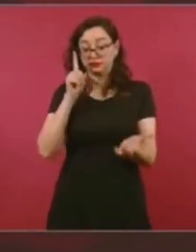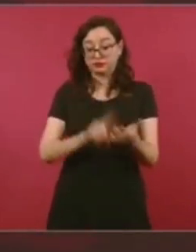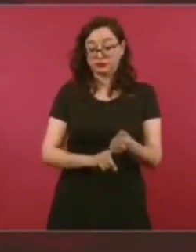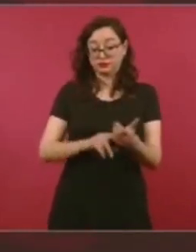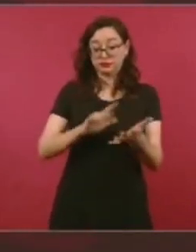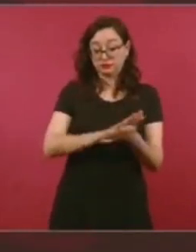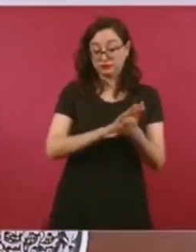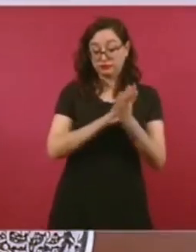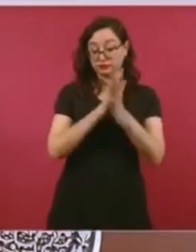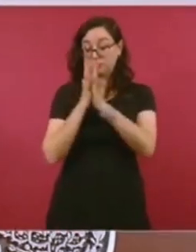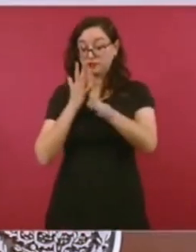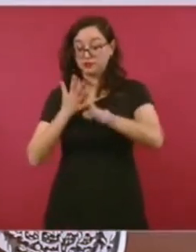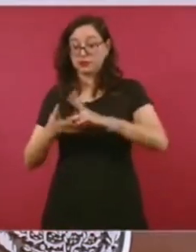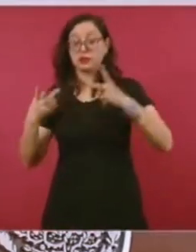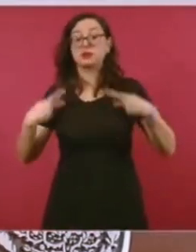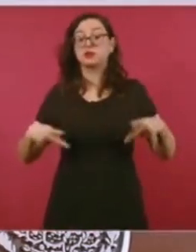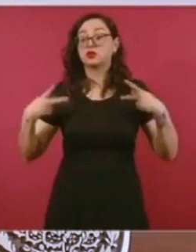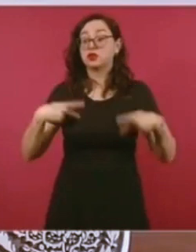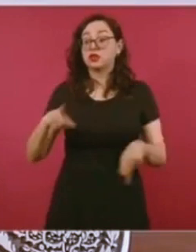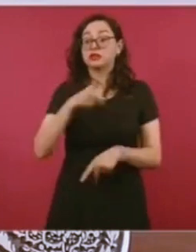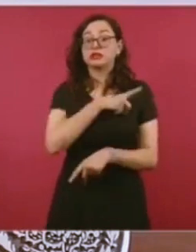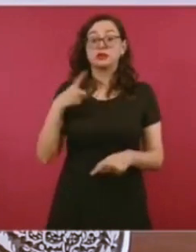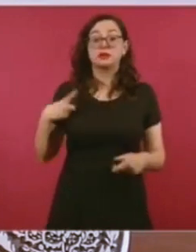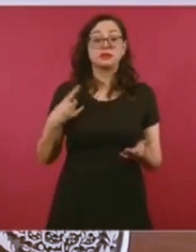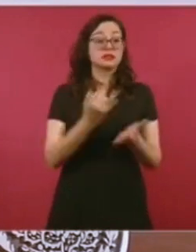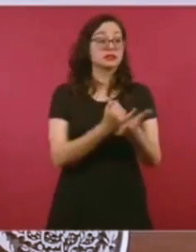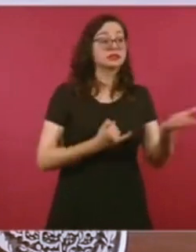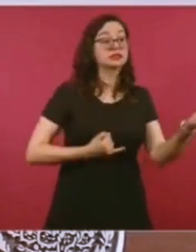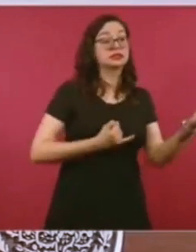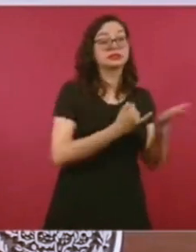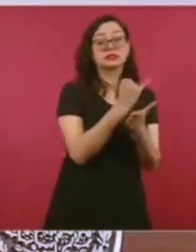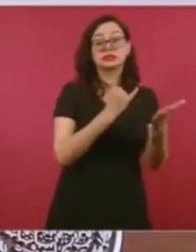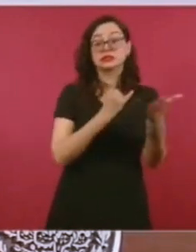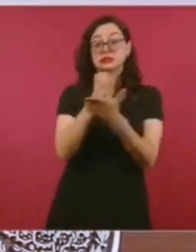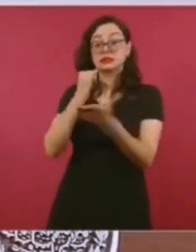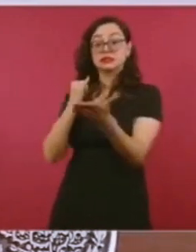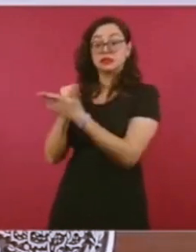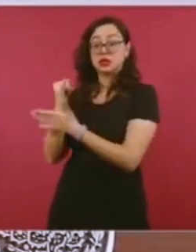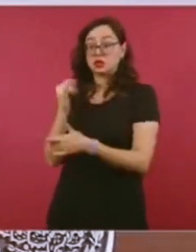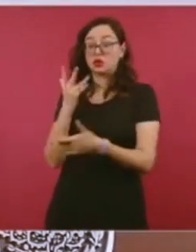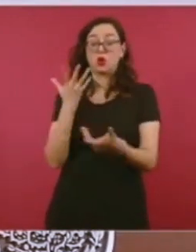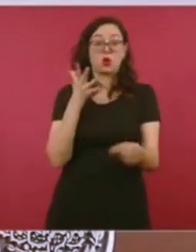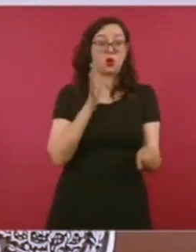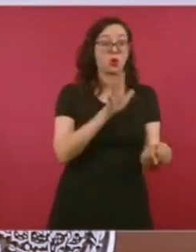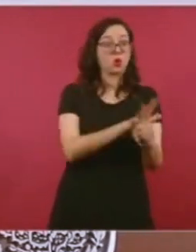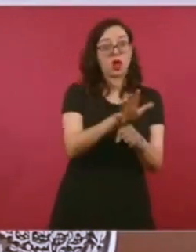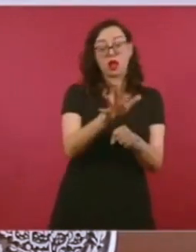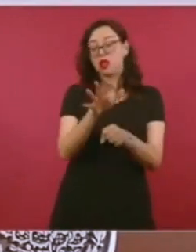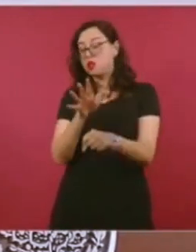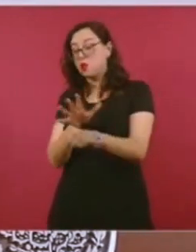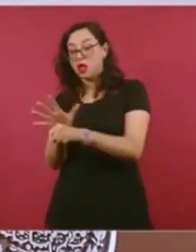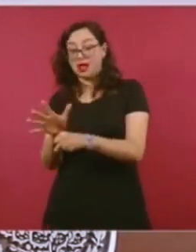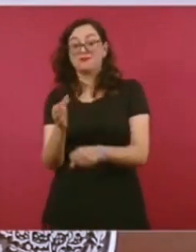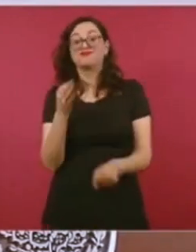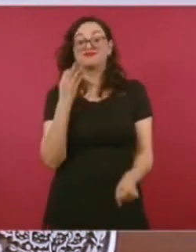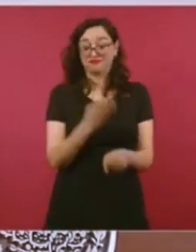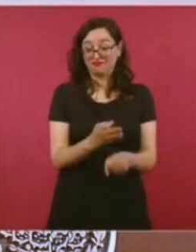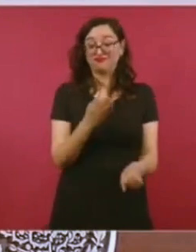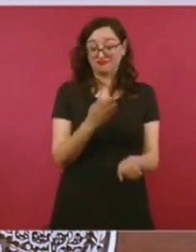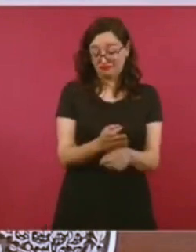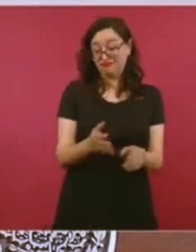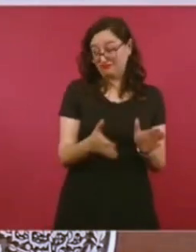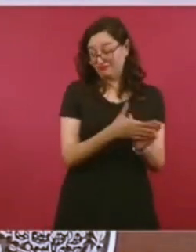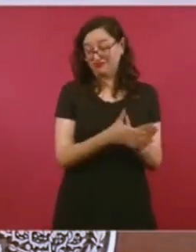reflexionemos sobre estas acciones que buscan desestabilizar el gobierno y mantener los privilegios de unos pocos sigamos